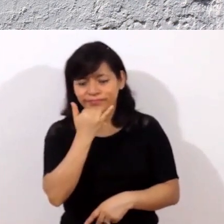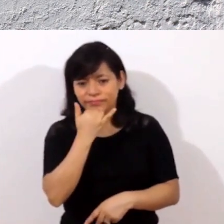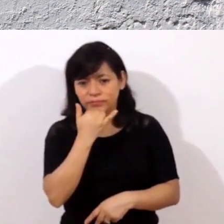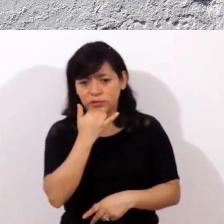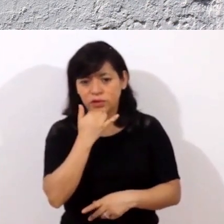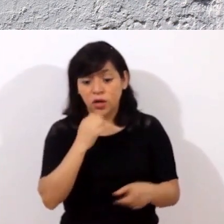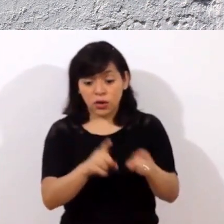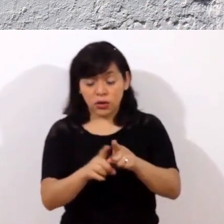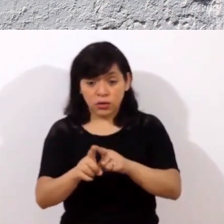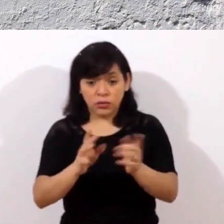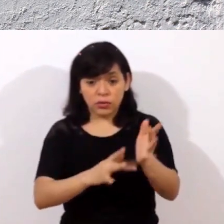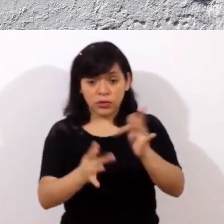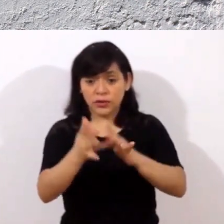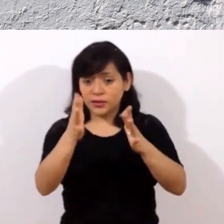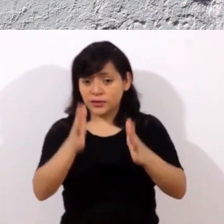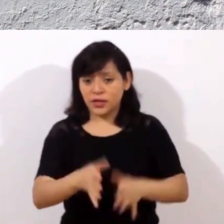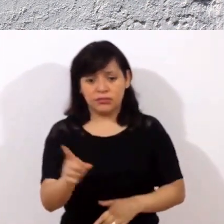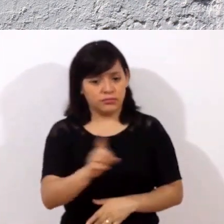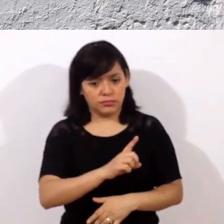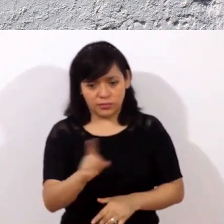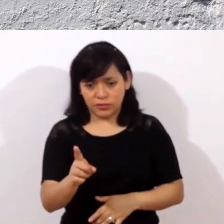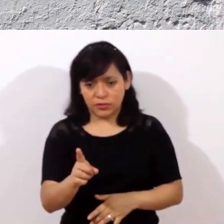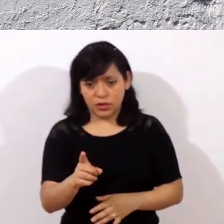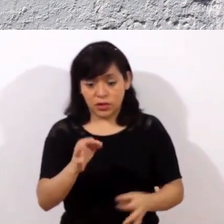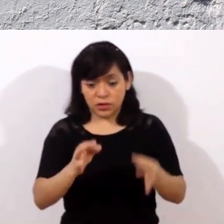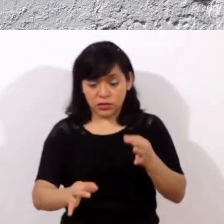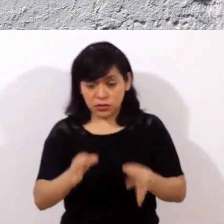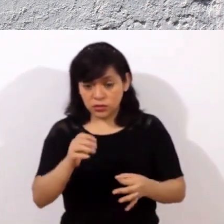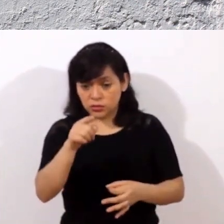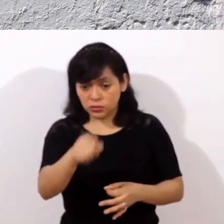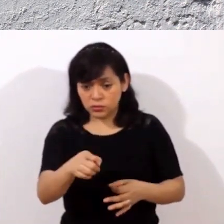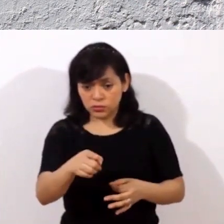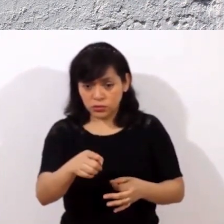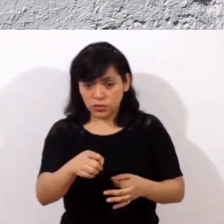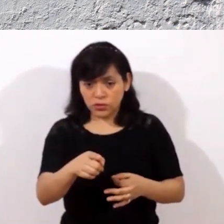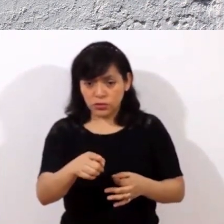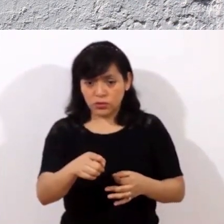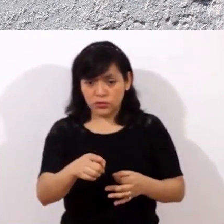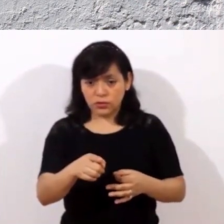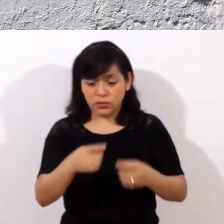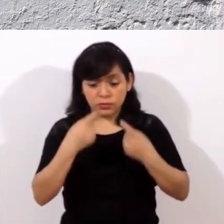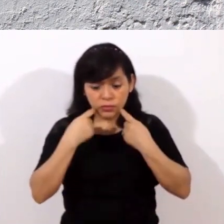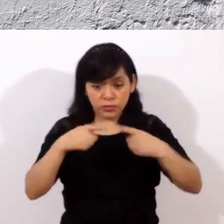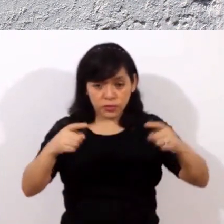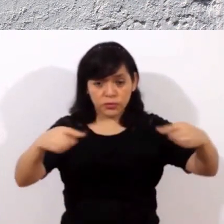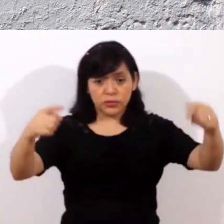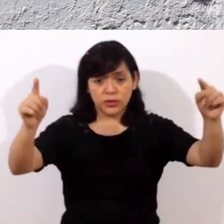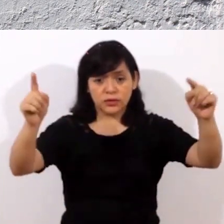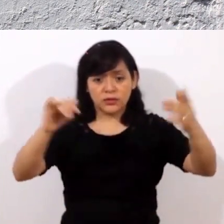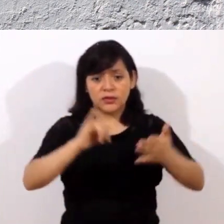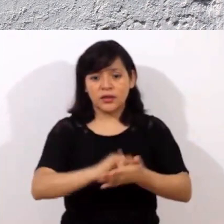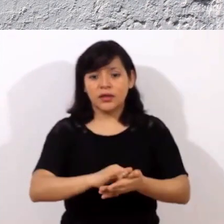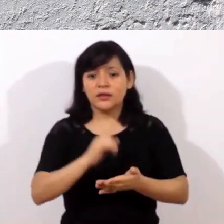Que si vamos a salir adelante, que sea por la bendición del Señor, que sea por el trabajo correcto,